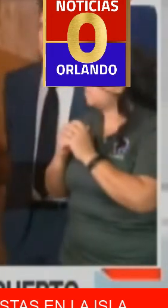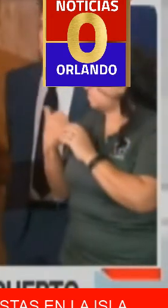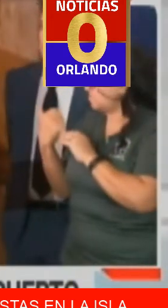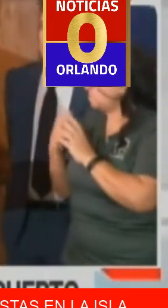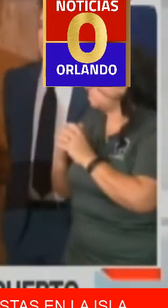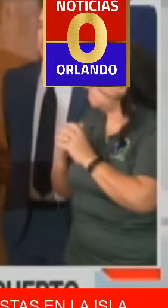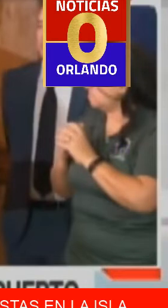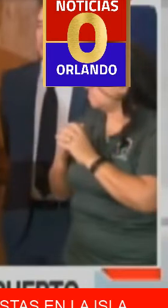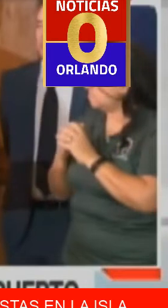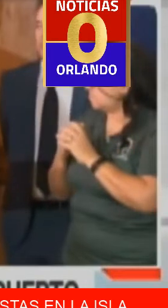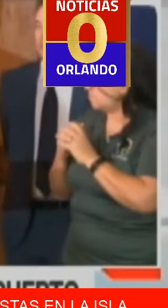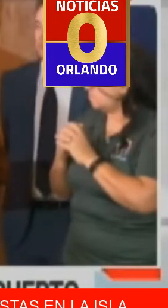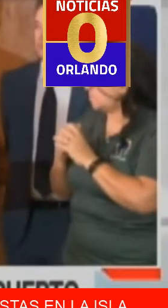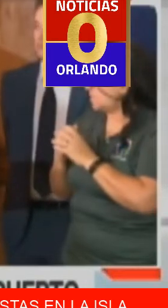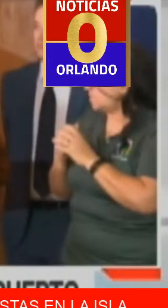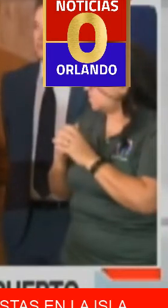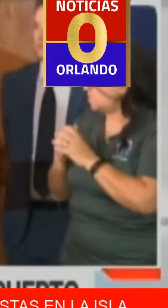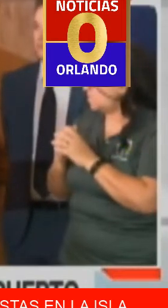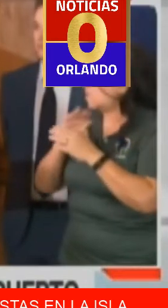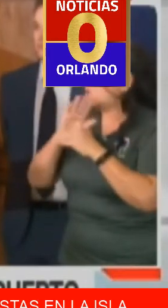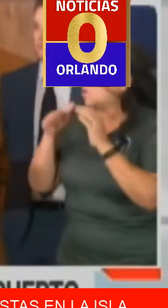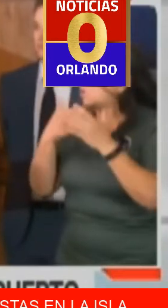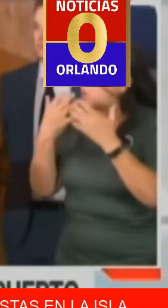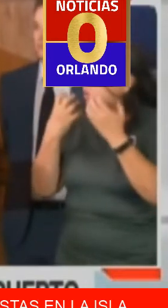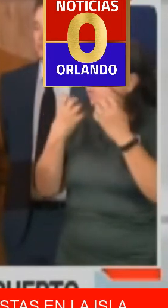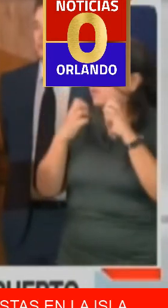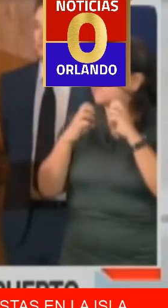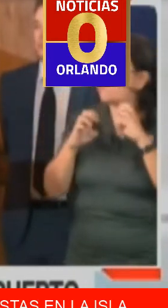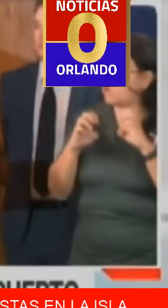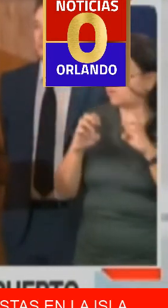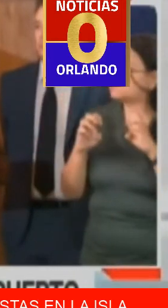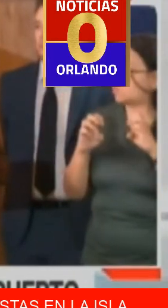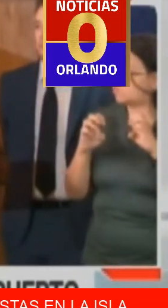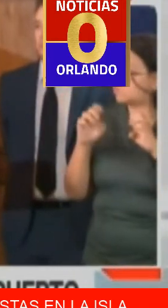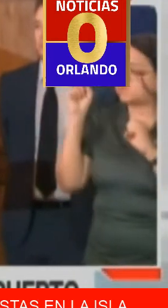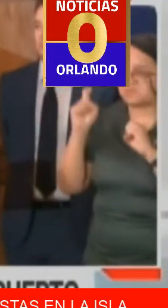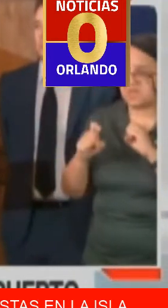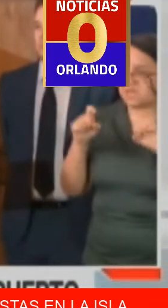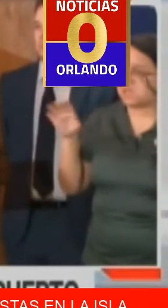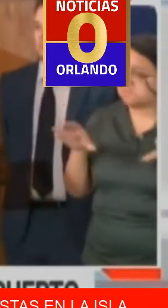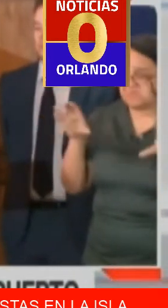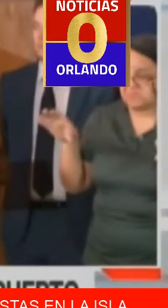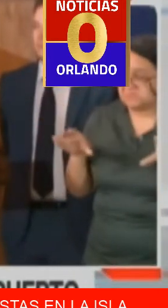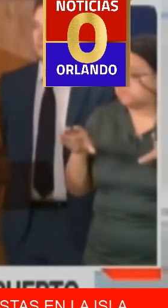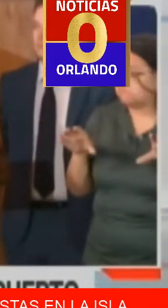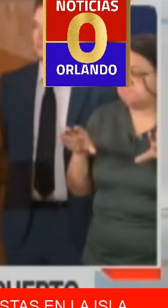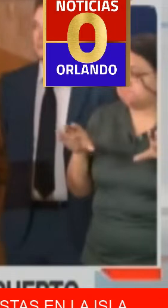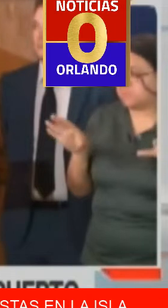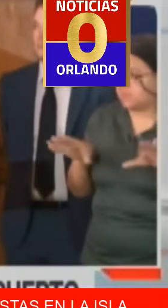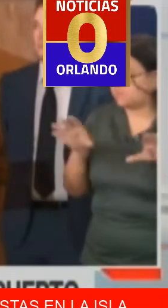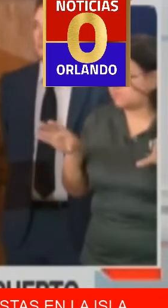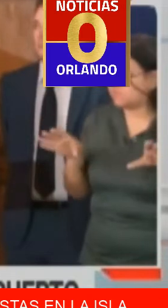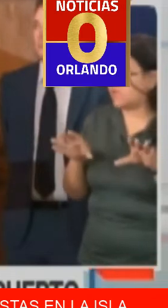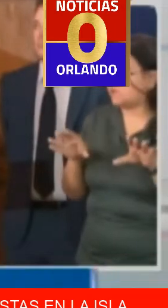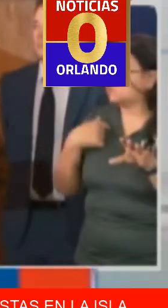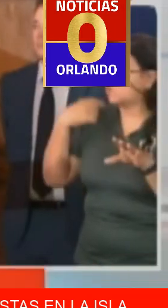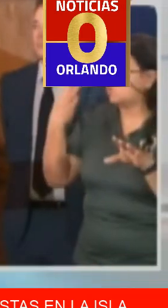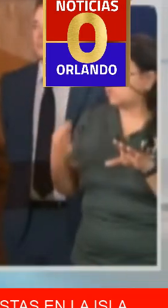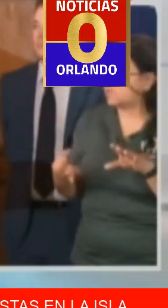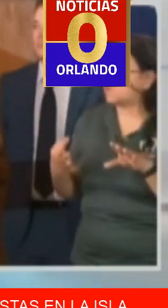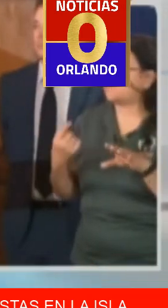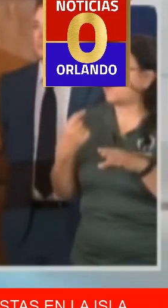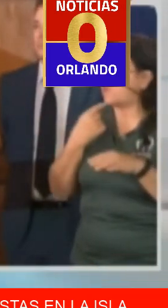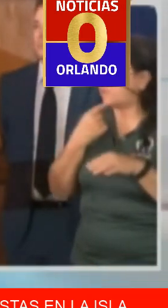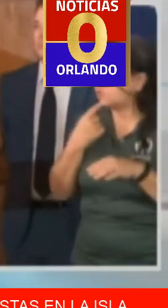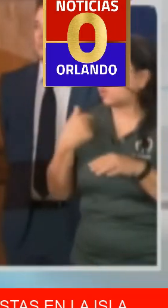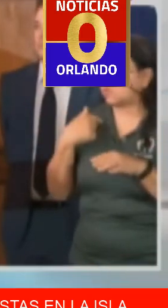El presidente había hecho el comentario y cuando lo hizo no estaba señalando al gobernador, estaba señalando a